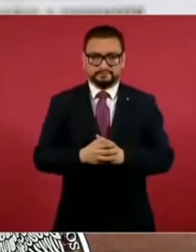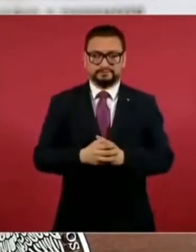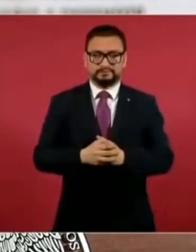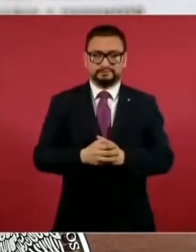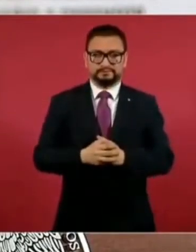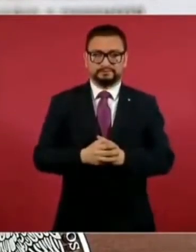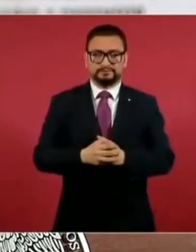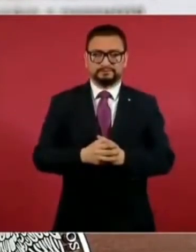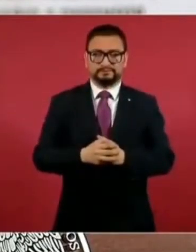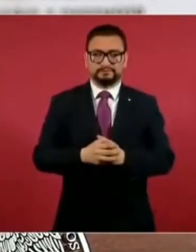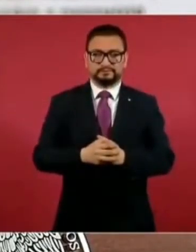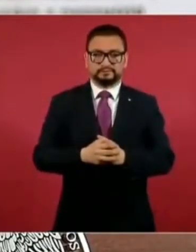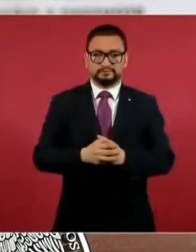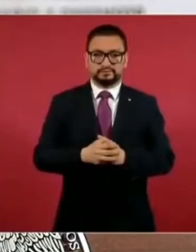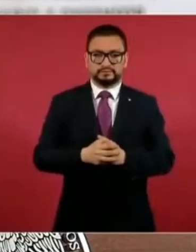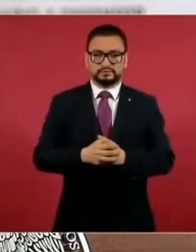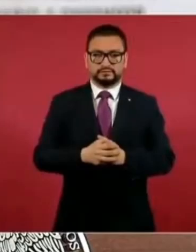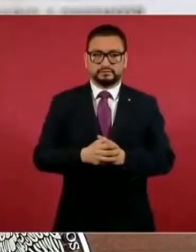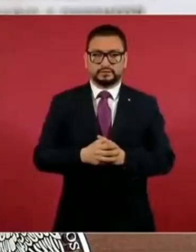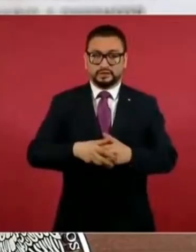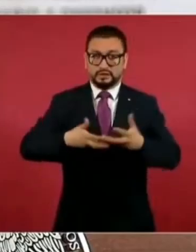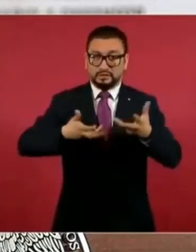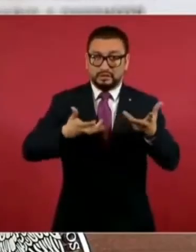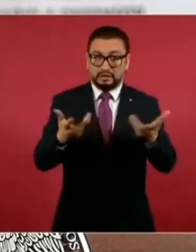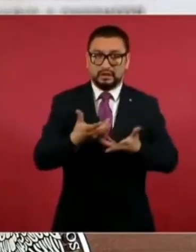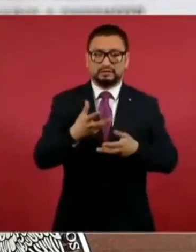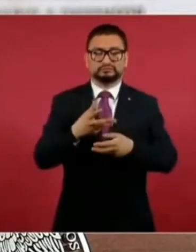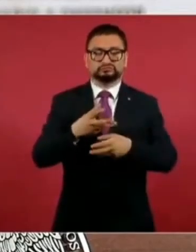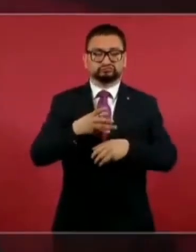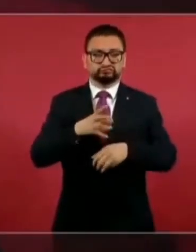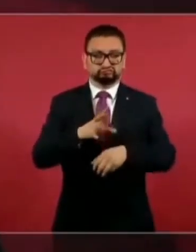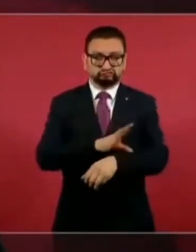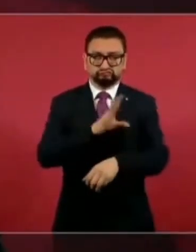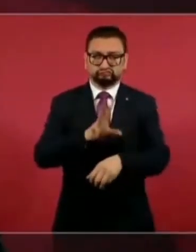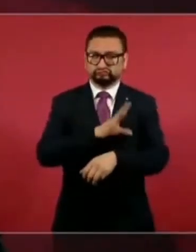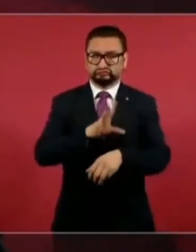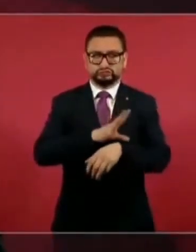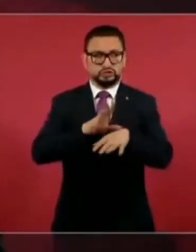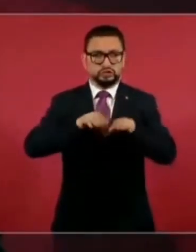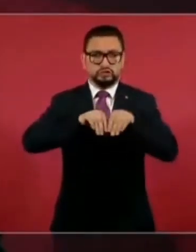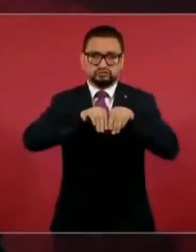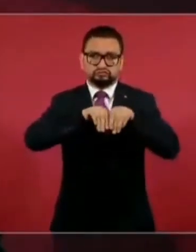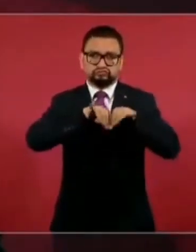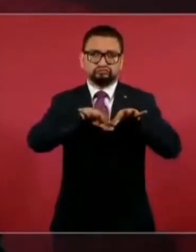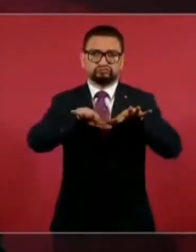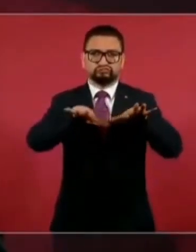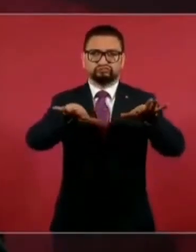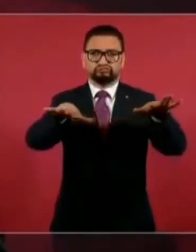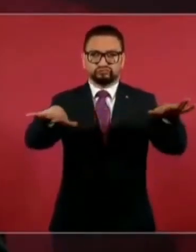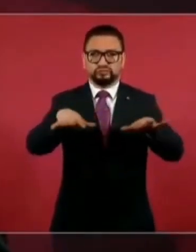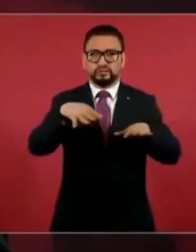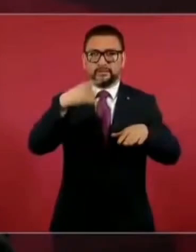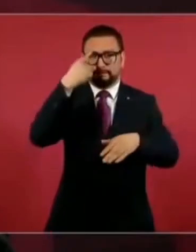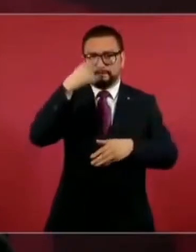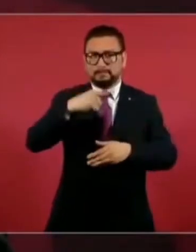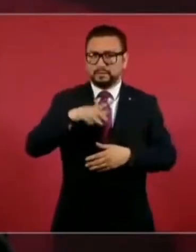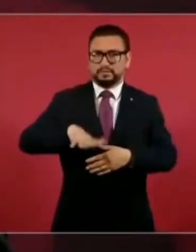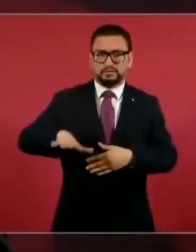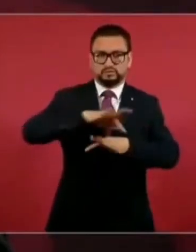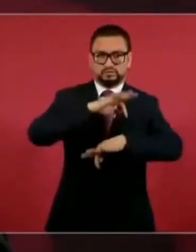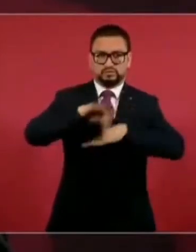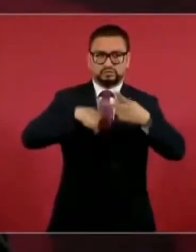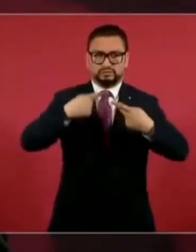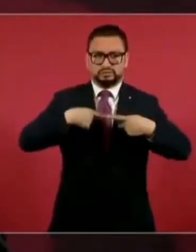generación, transmisión y distribución de la energía eléctrica para el servicio público